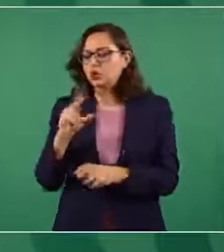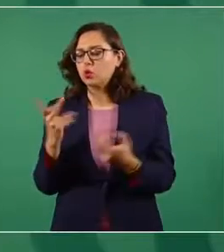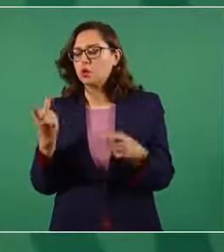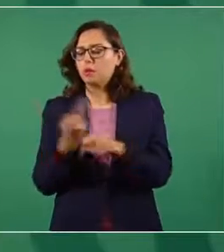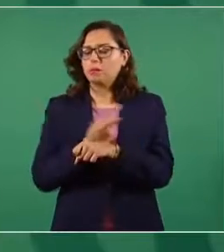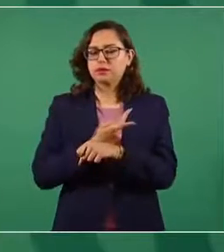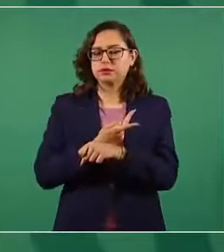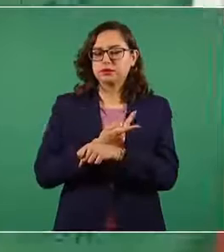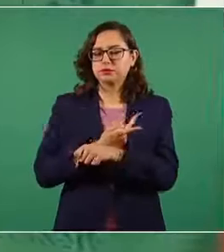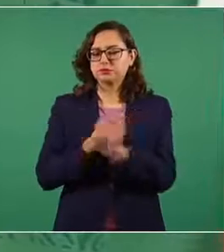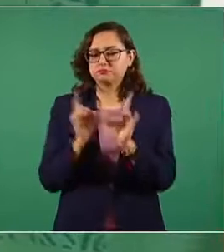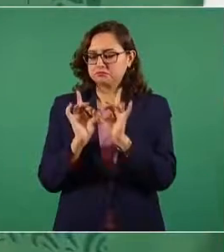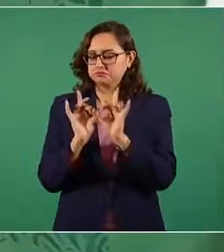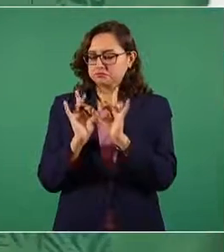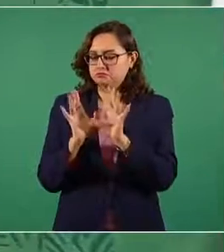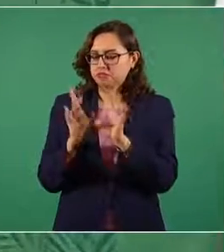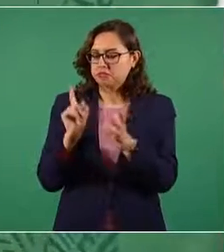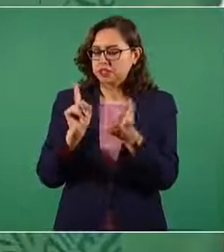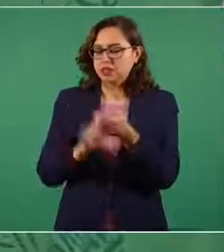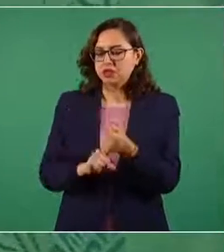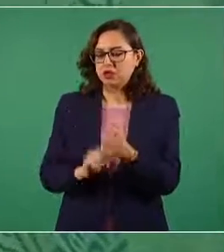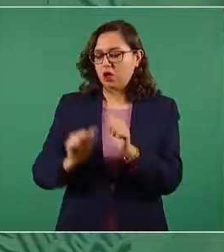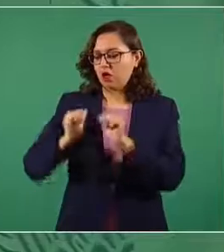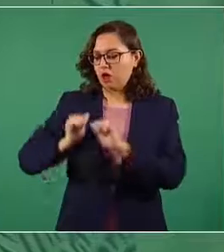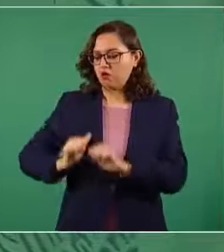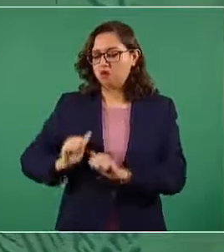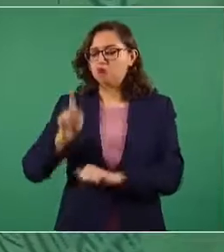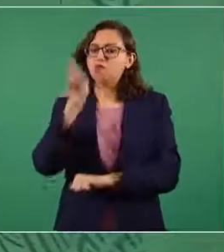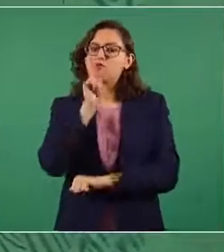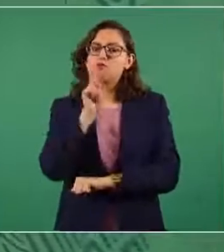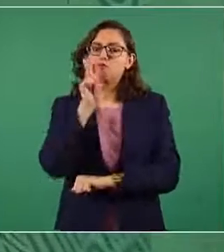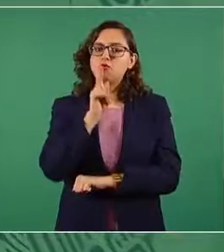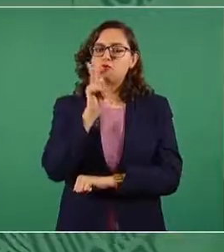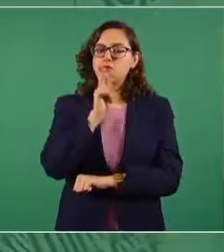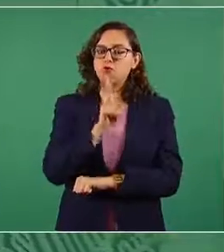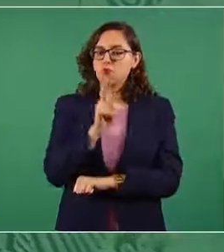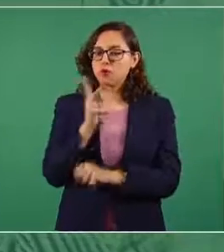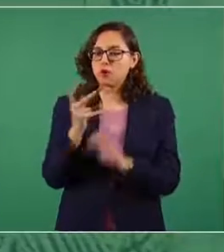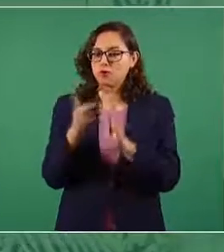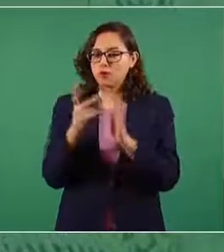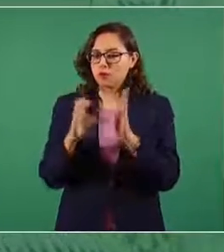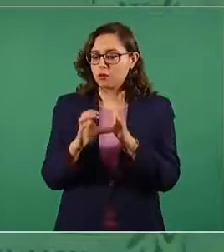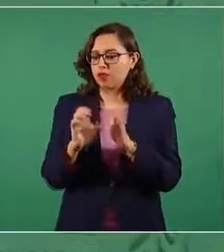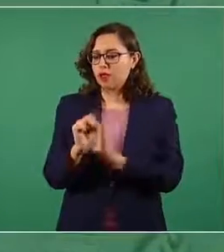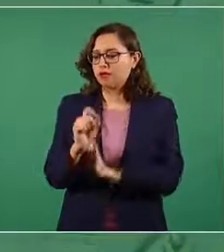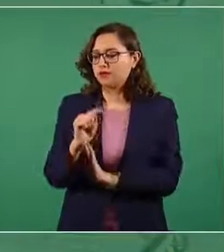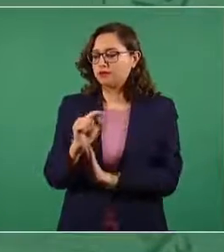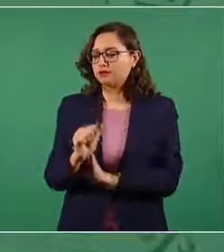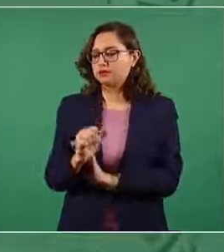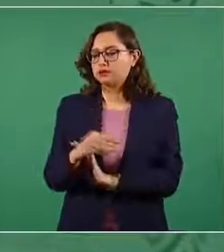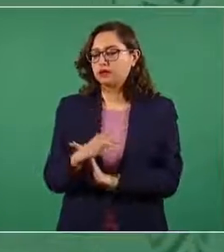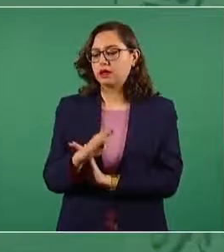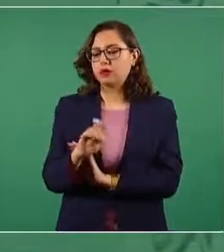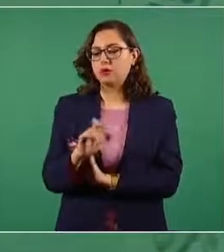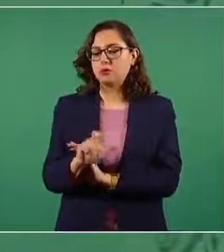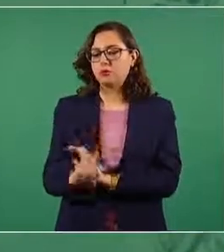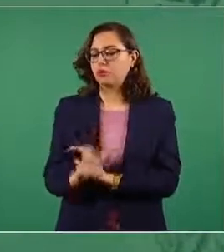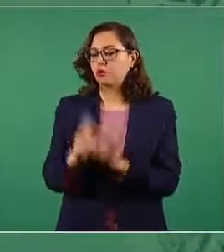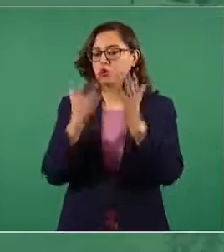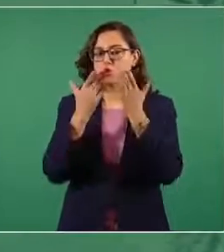cuando no se quiere hacer esta prueba, esta práctica, que